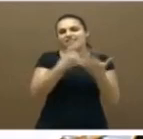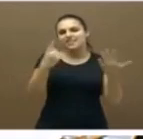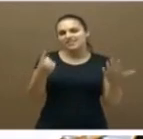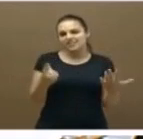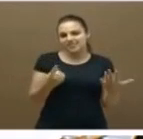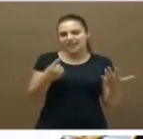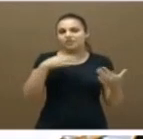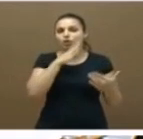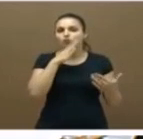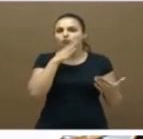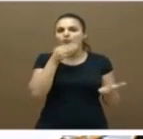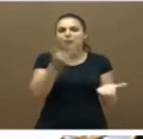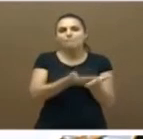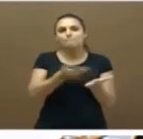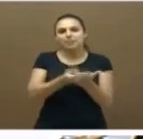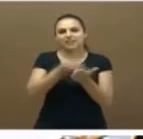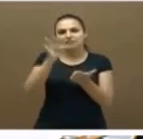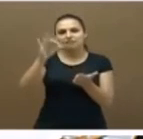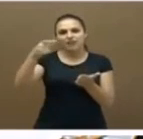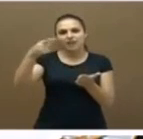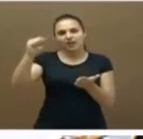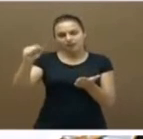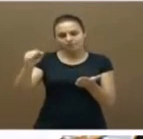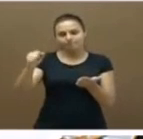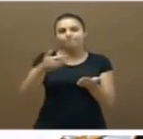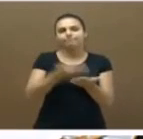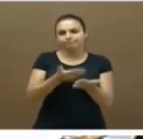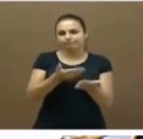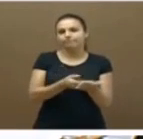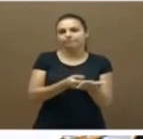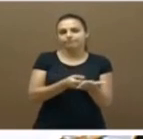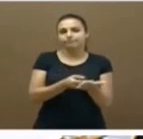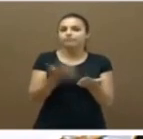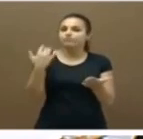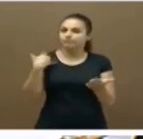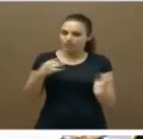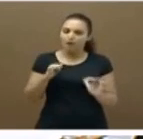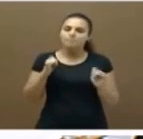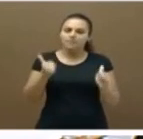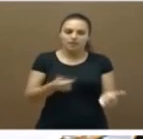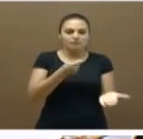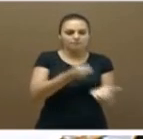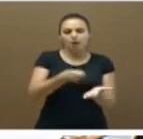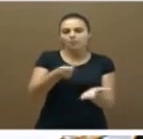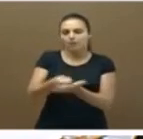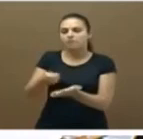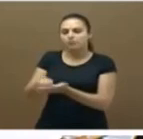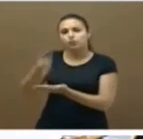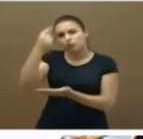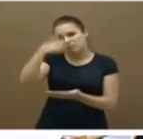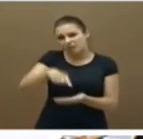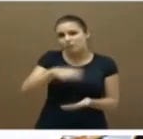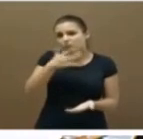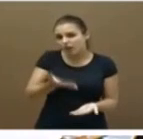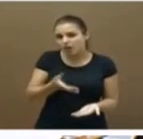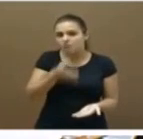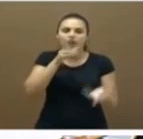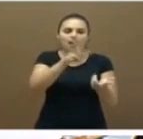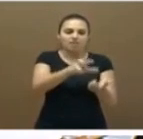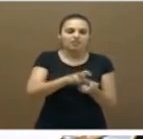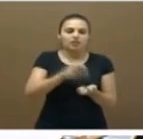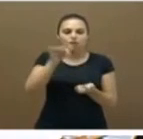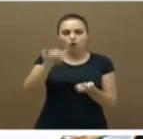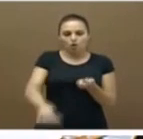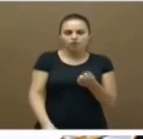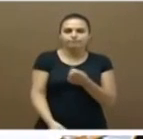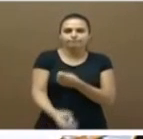el anticipo al FEGA. Y claro que se están iniciando los pagos. ¿Sabe por qué? Porque Hacienda ha enviado hoy